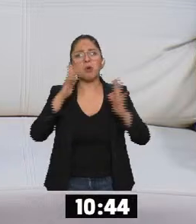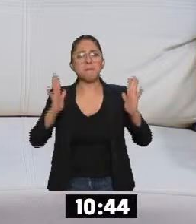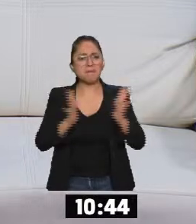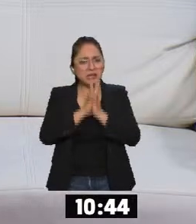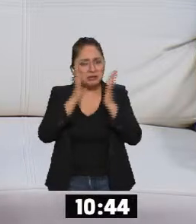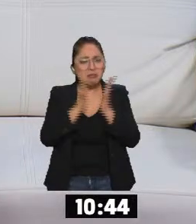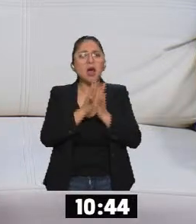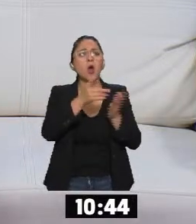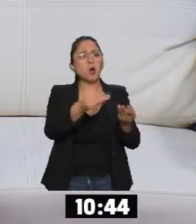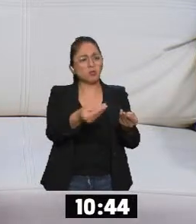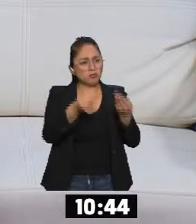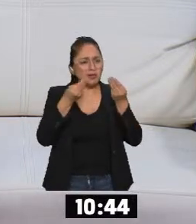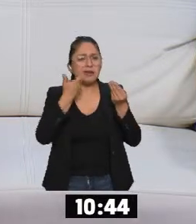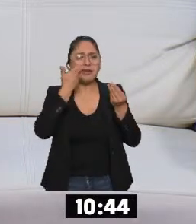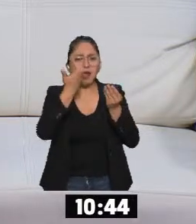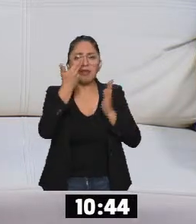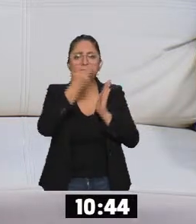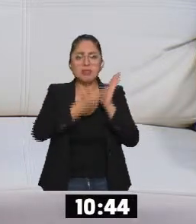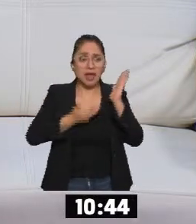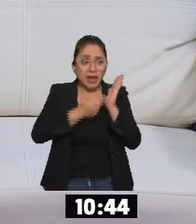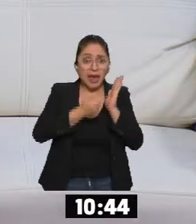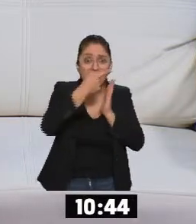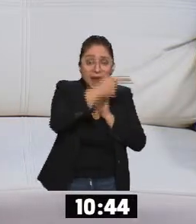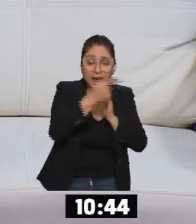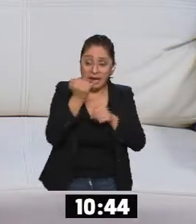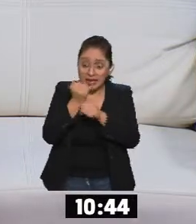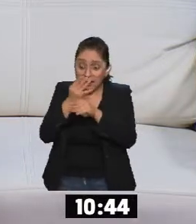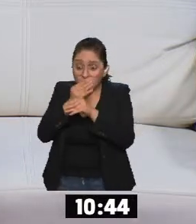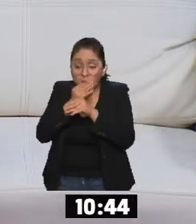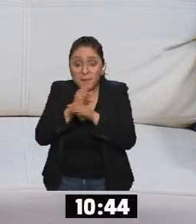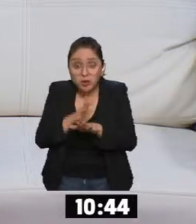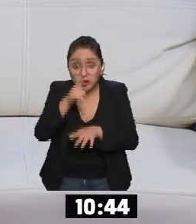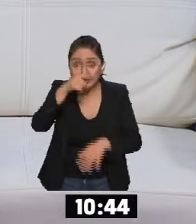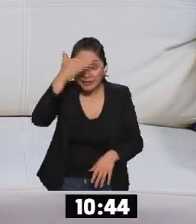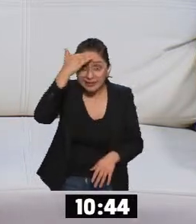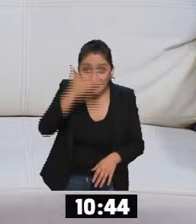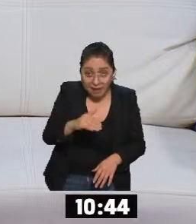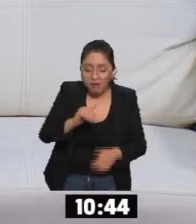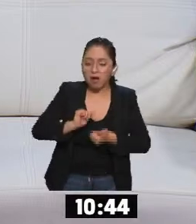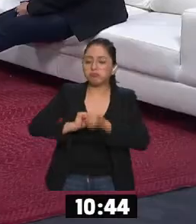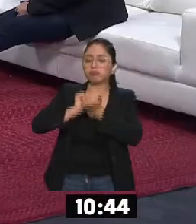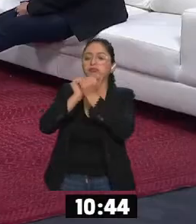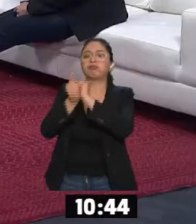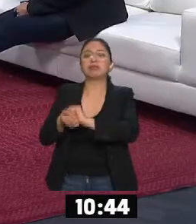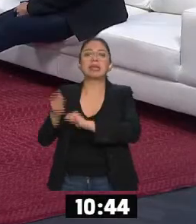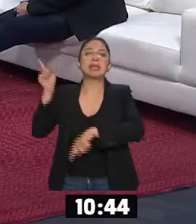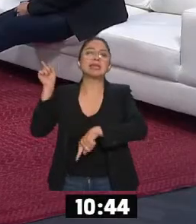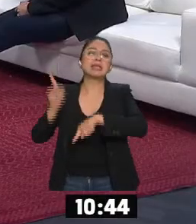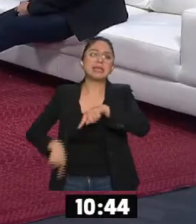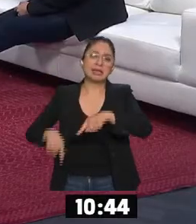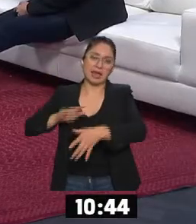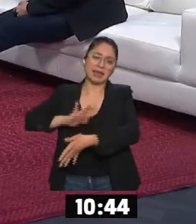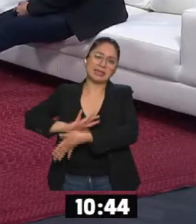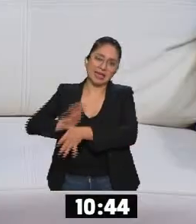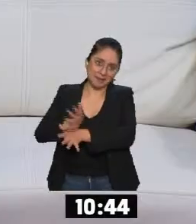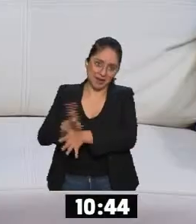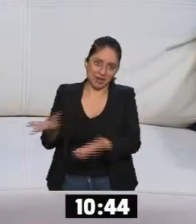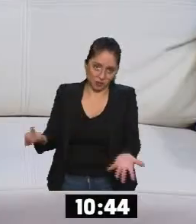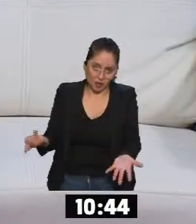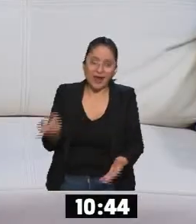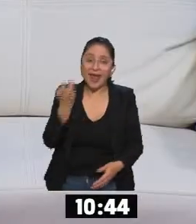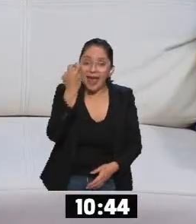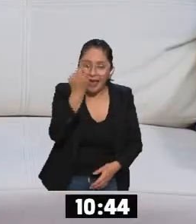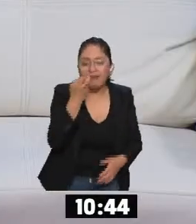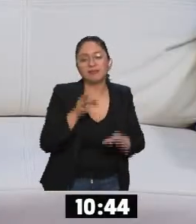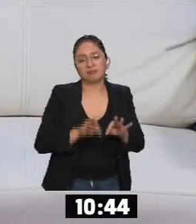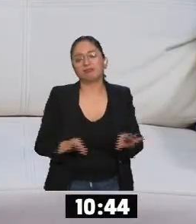taller, que la información es lo que combate la discriminación. Así es, entonces, afortunadamente la información por eso cura. es lo que nos